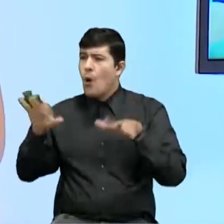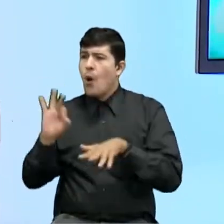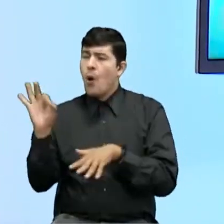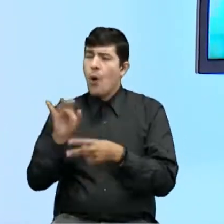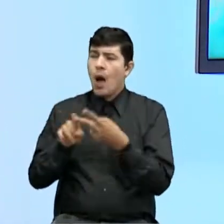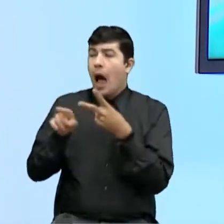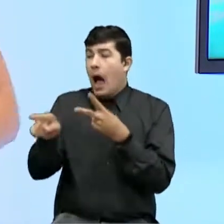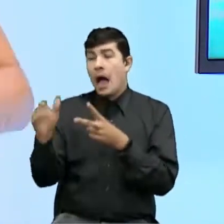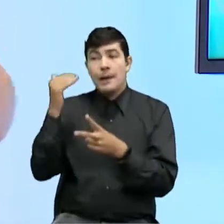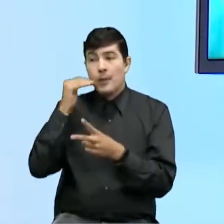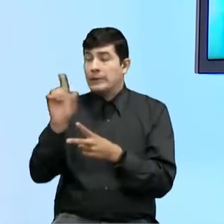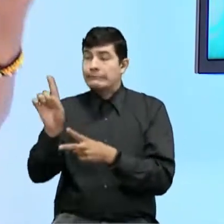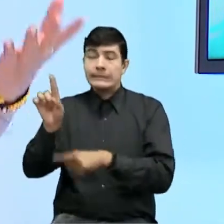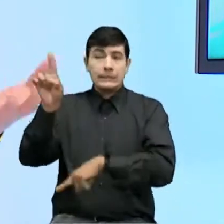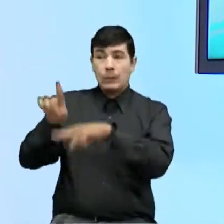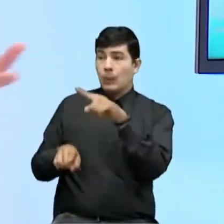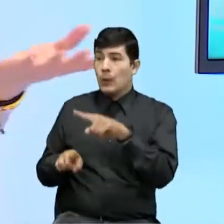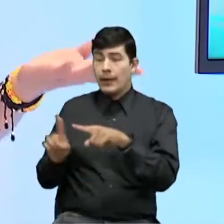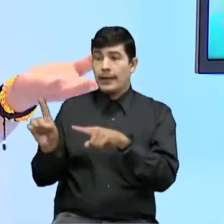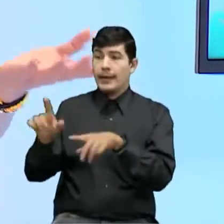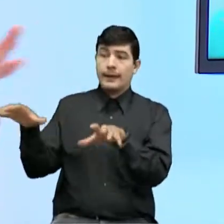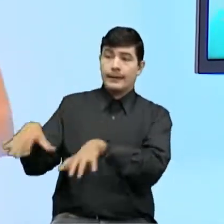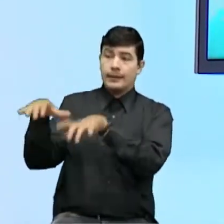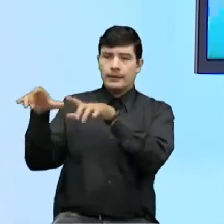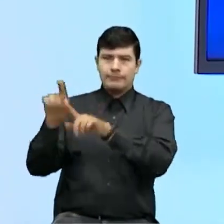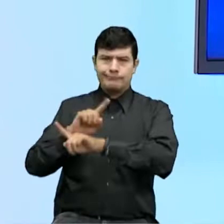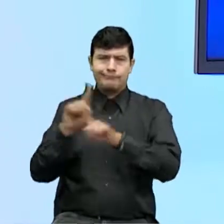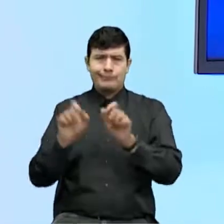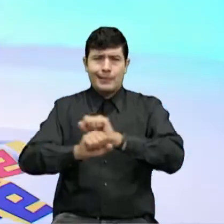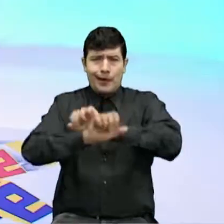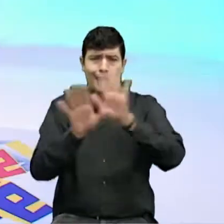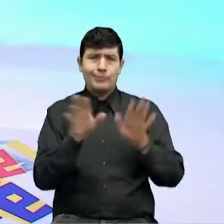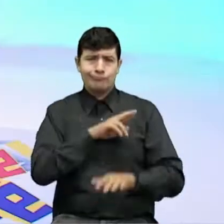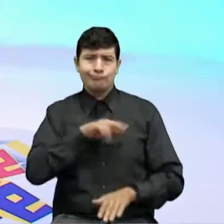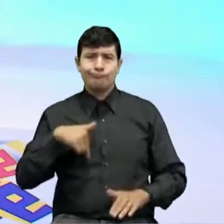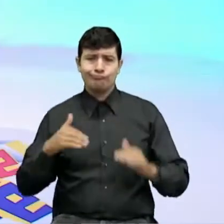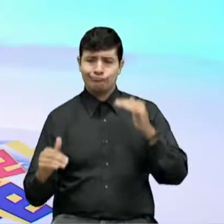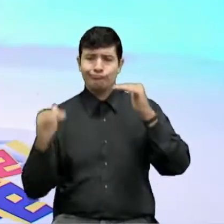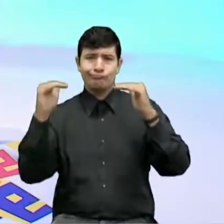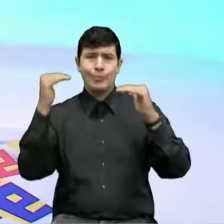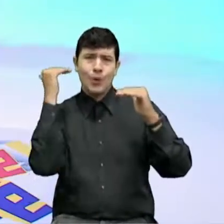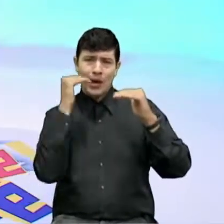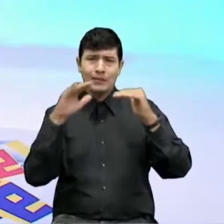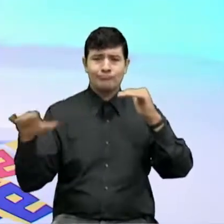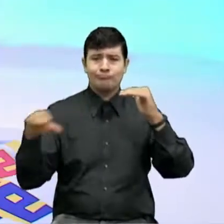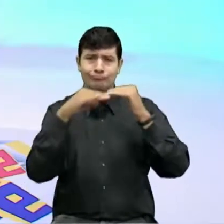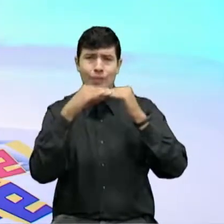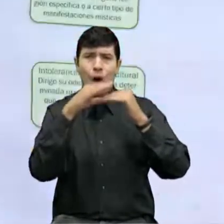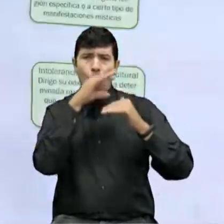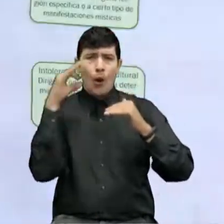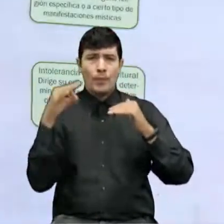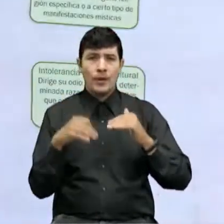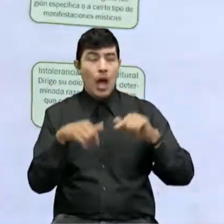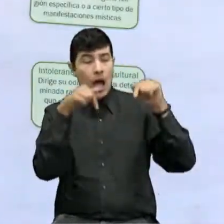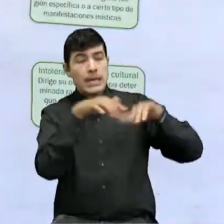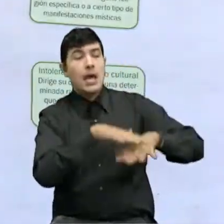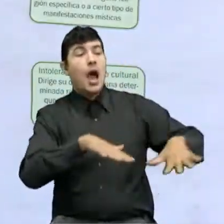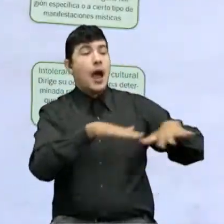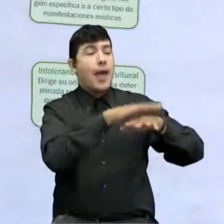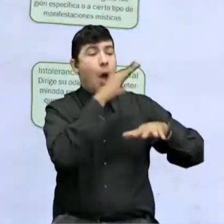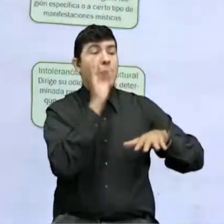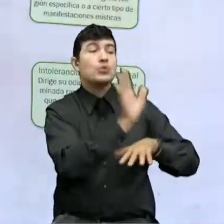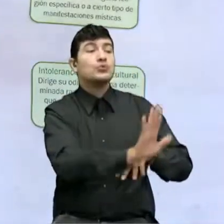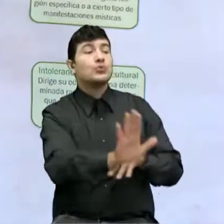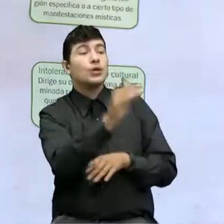son mujeres, no pueden hacer tales actividades. Y no, por supuesto que no. O porque acá este espacio es solo para hombres, ustedes, las mujeres, no